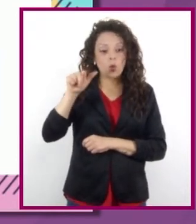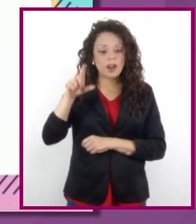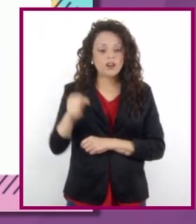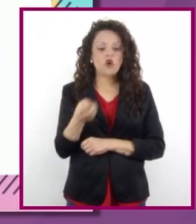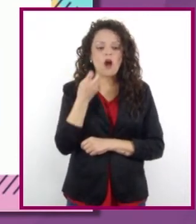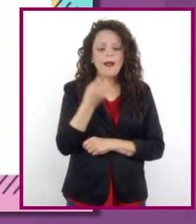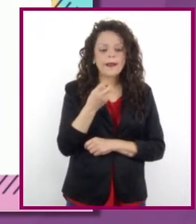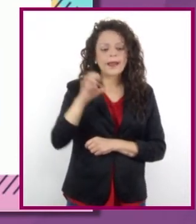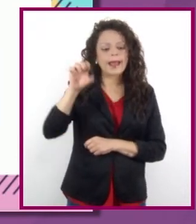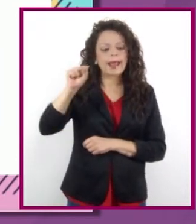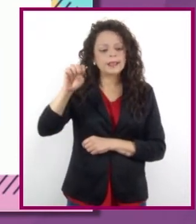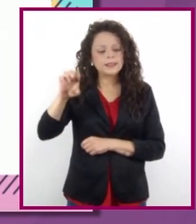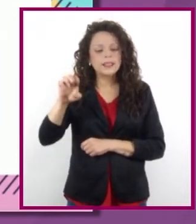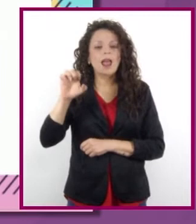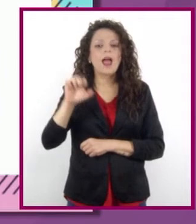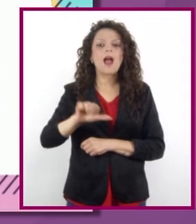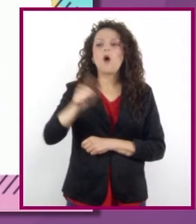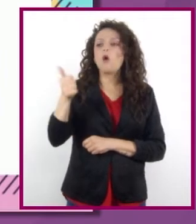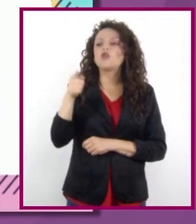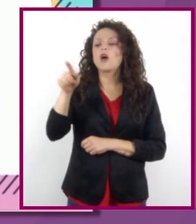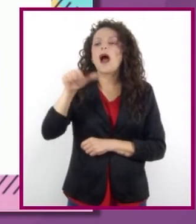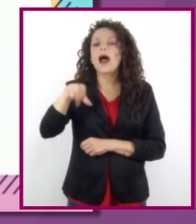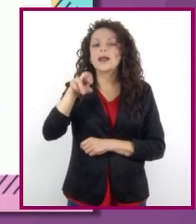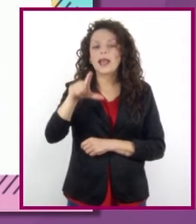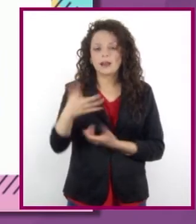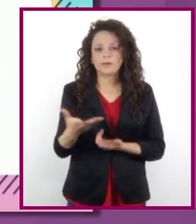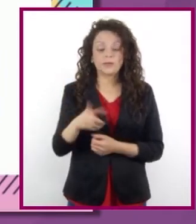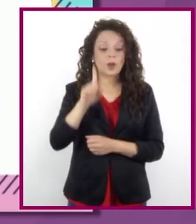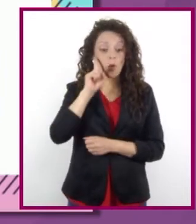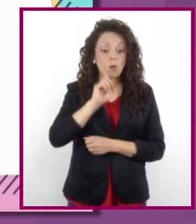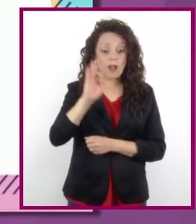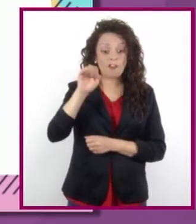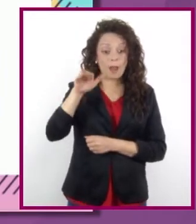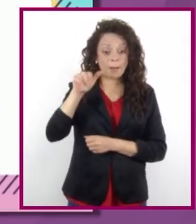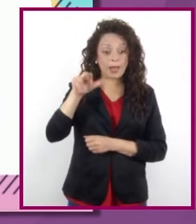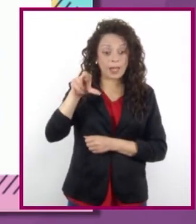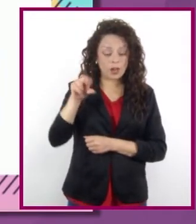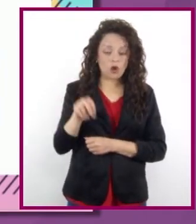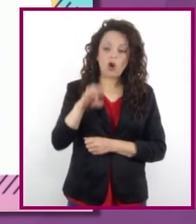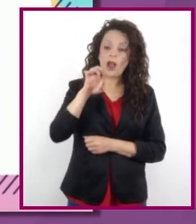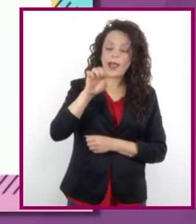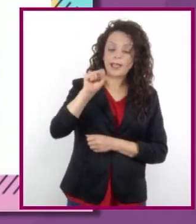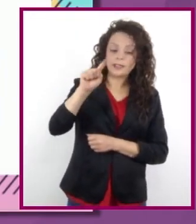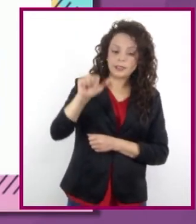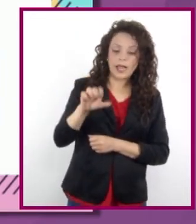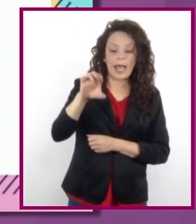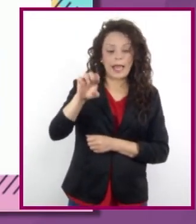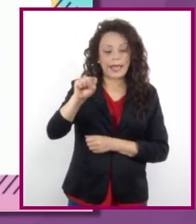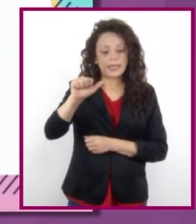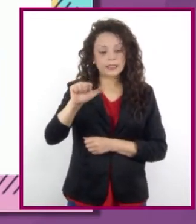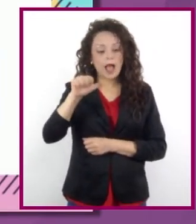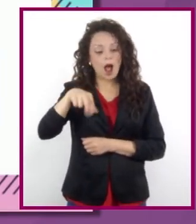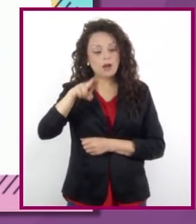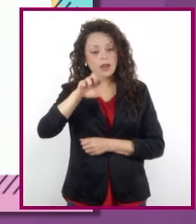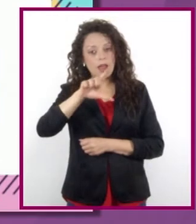aquel. Demostrativos singulares femeninos: esta, esa,